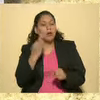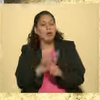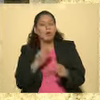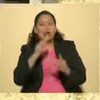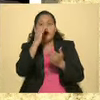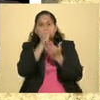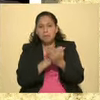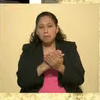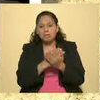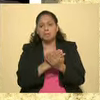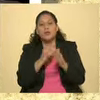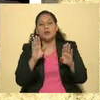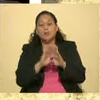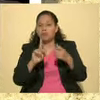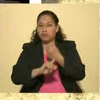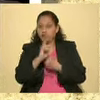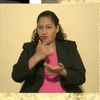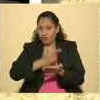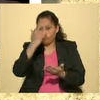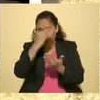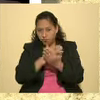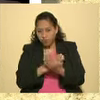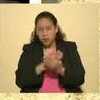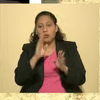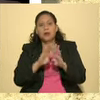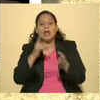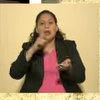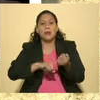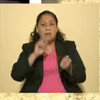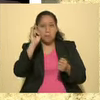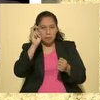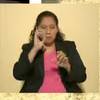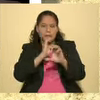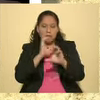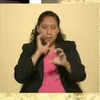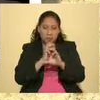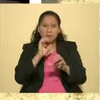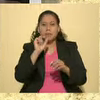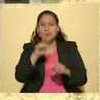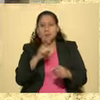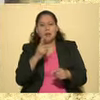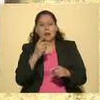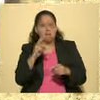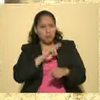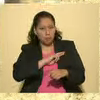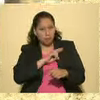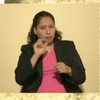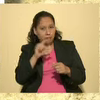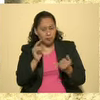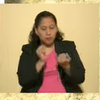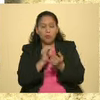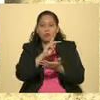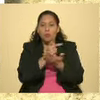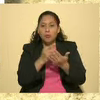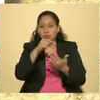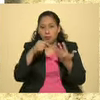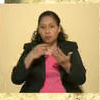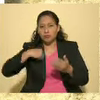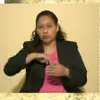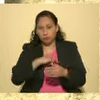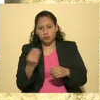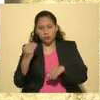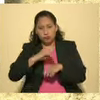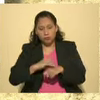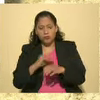la reducción de los índices delictivos es en el transporte público, en el colectivo e individual, a raíz de programas que tenemos, que sea un